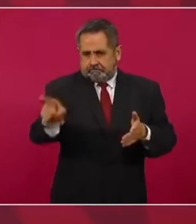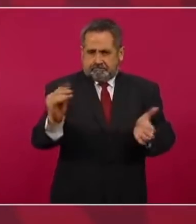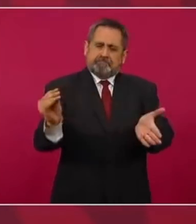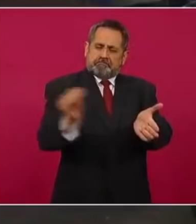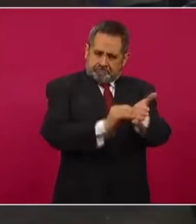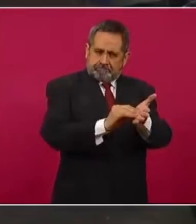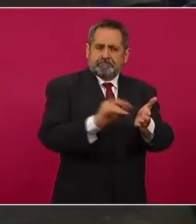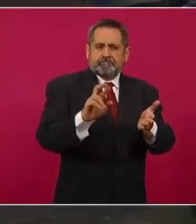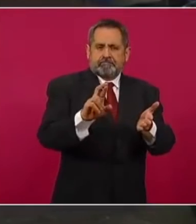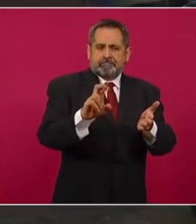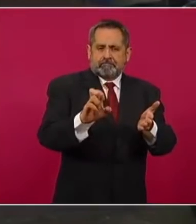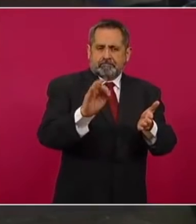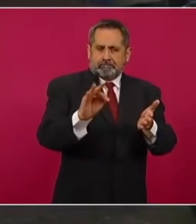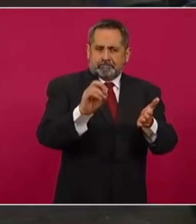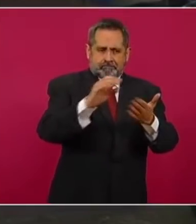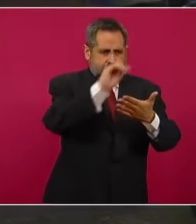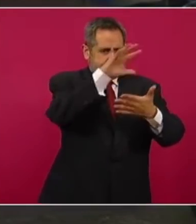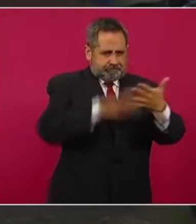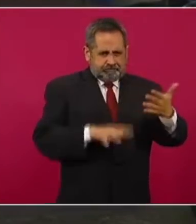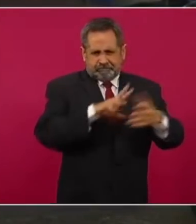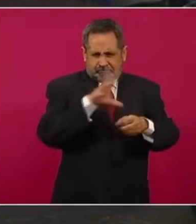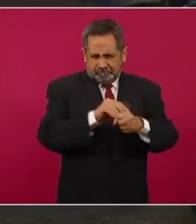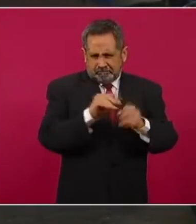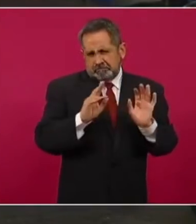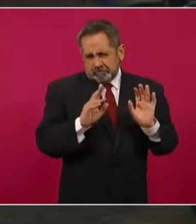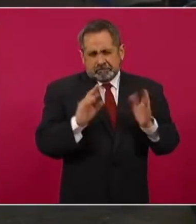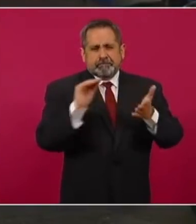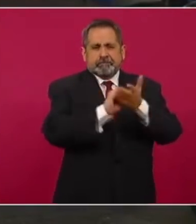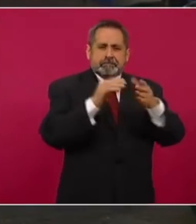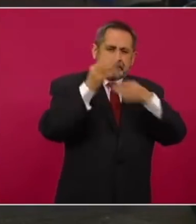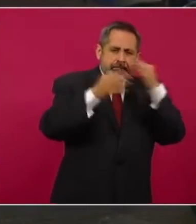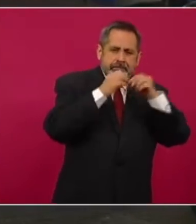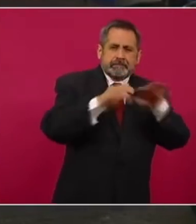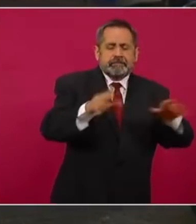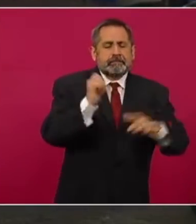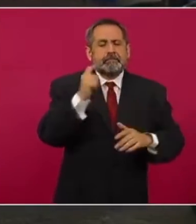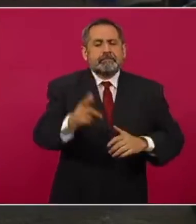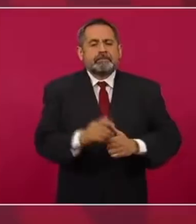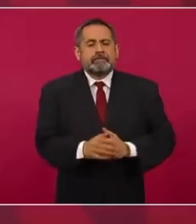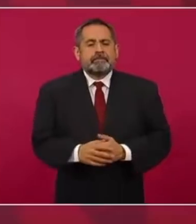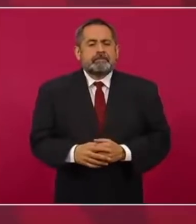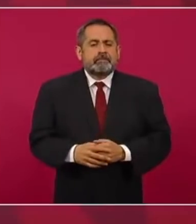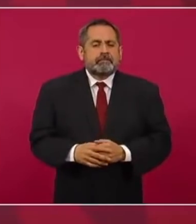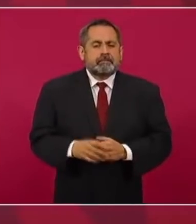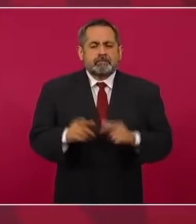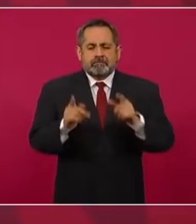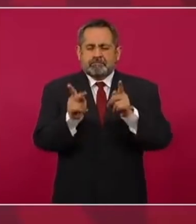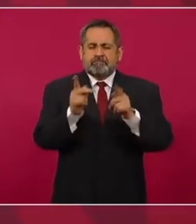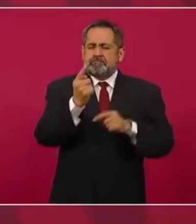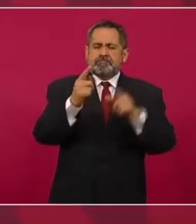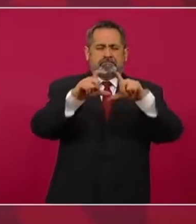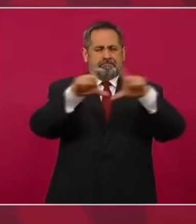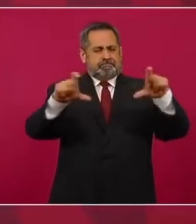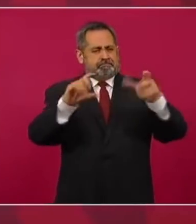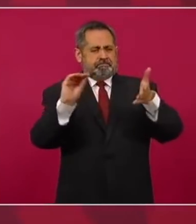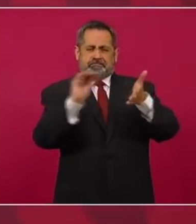Reforma. No todo el discurso, nada más un párrafo,